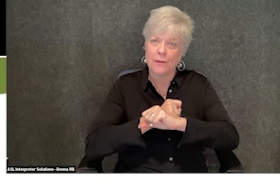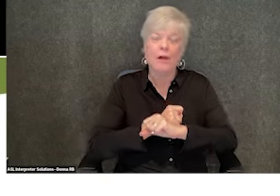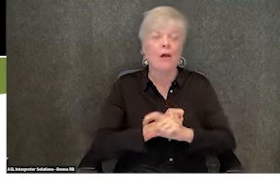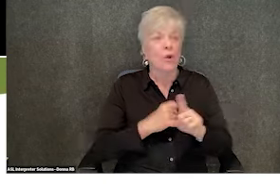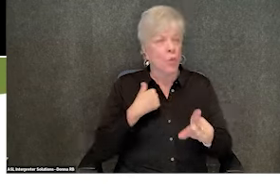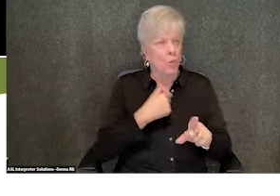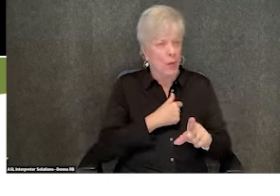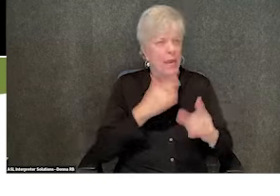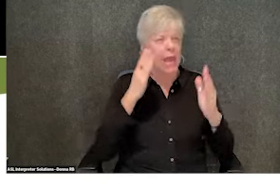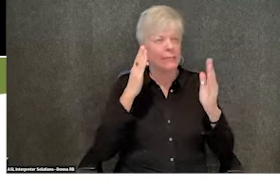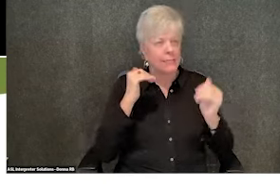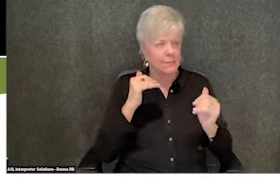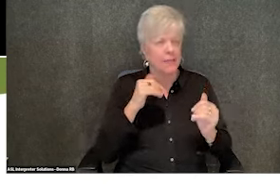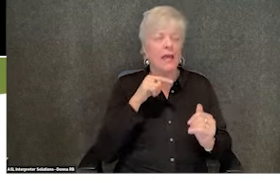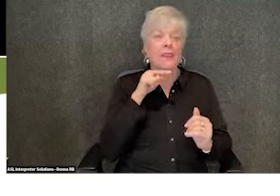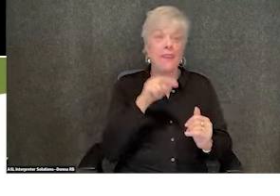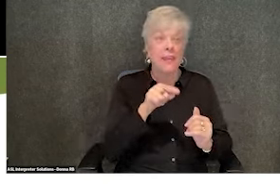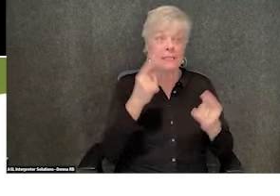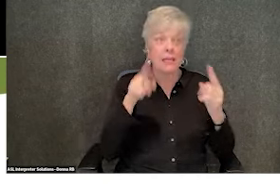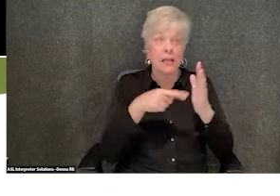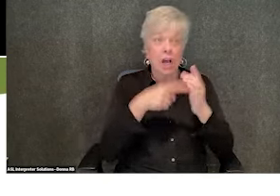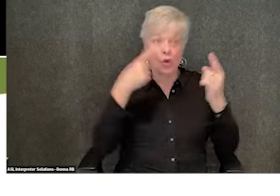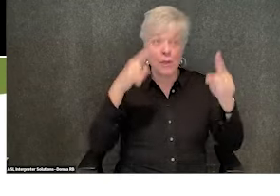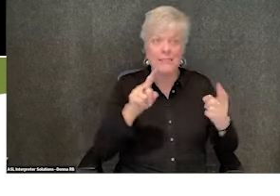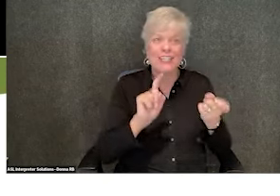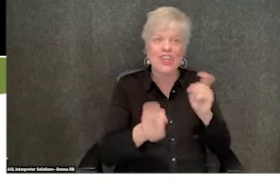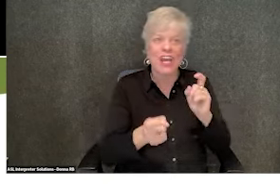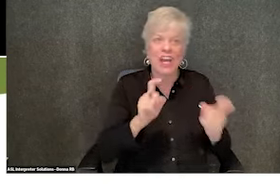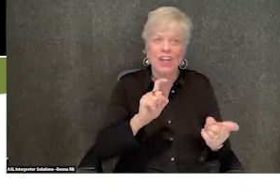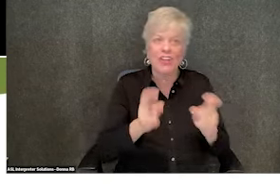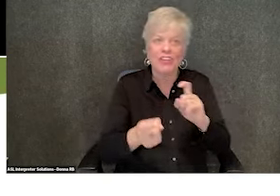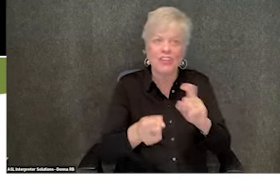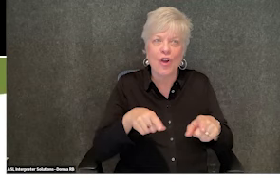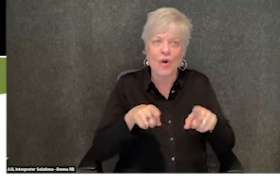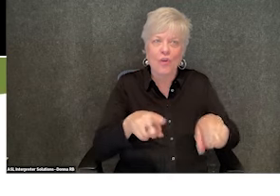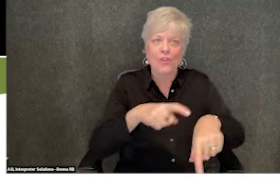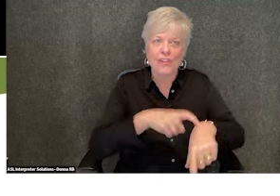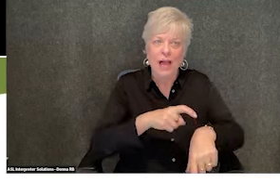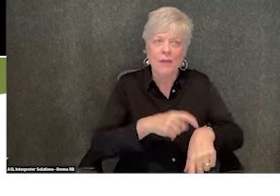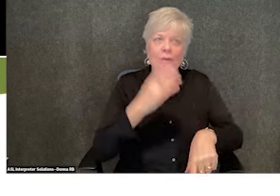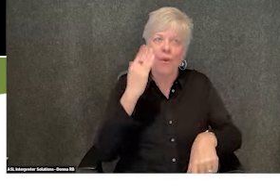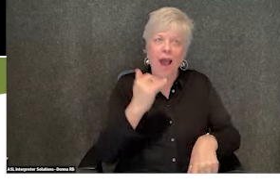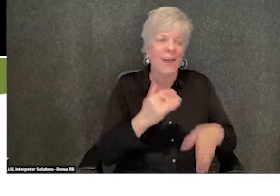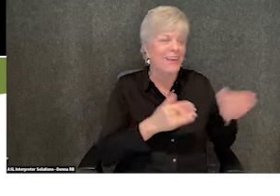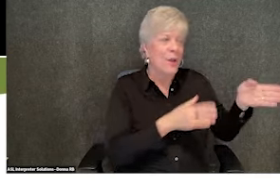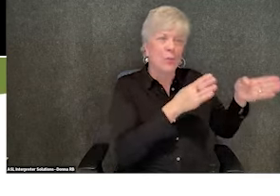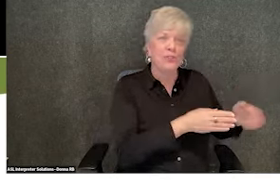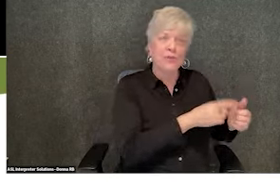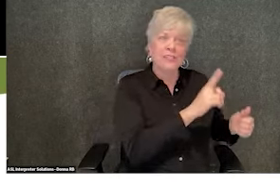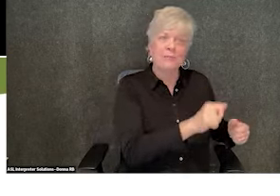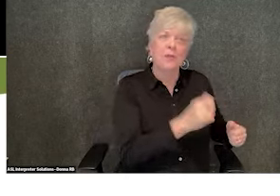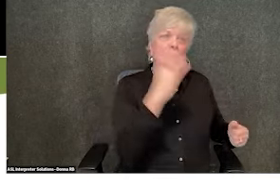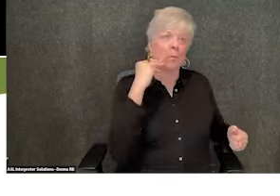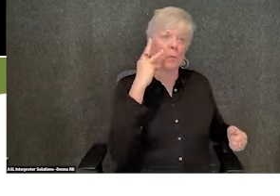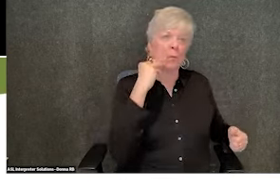nosotros anticipamos que estos acuerdos deben ser flexibles, deben poder evolucionar. Mientras que las